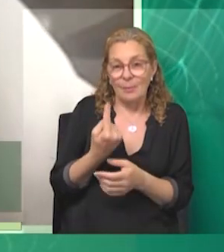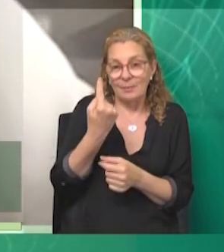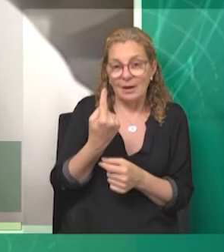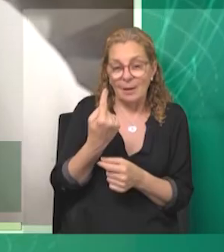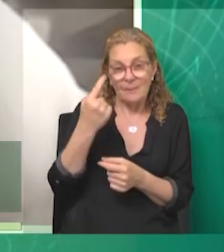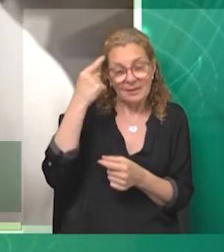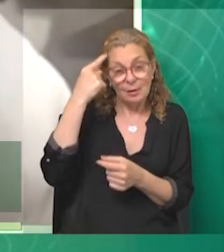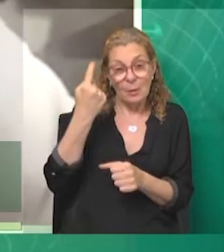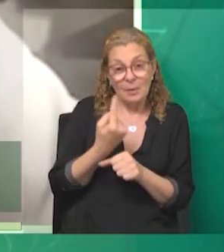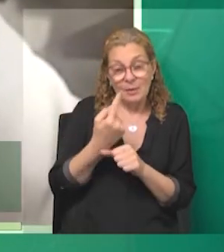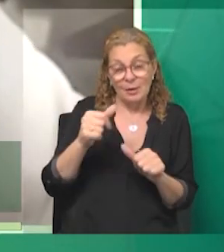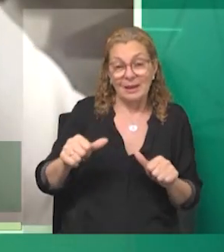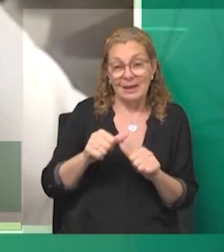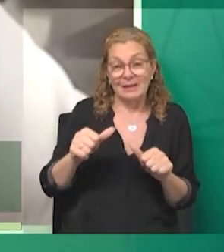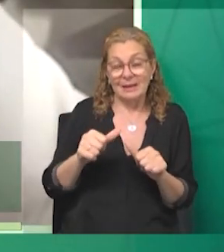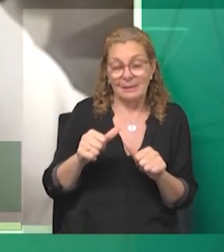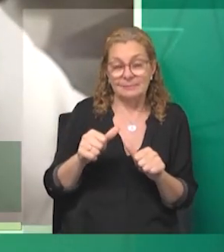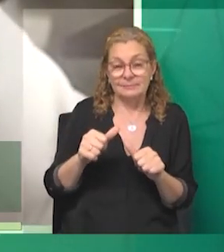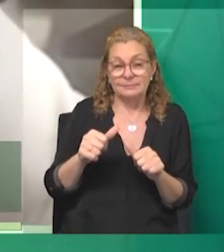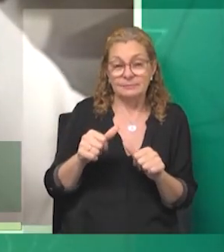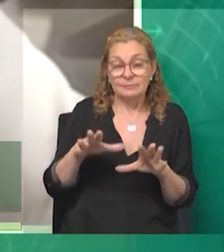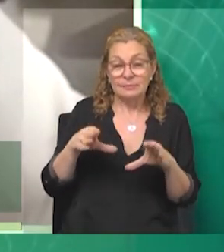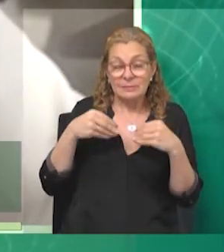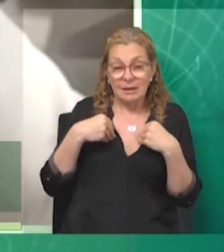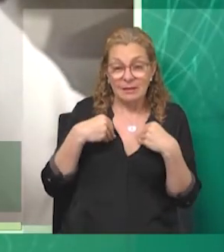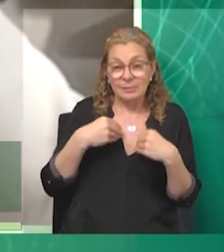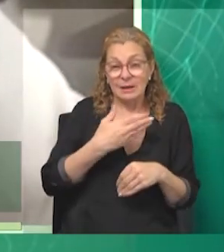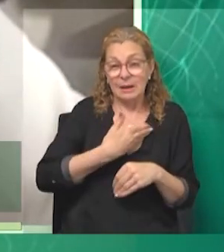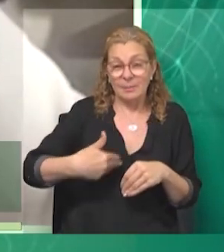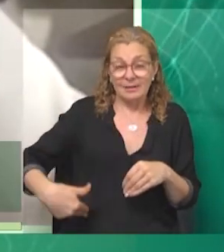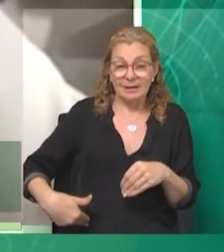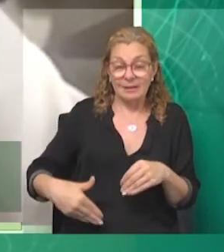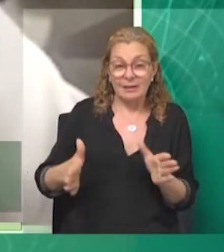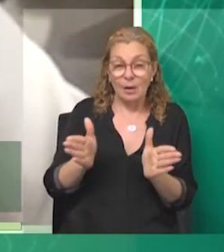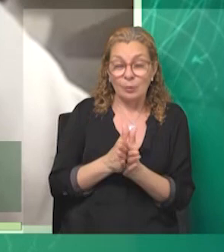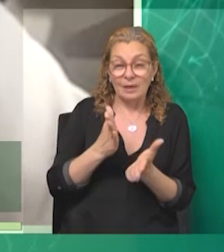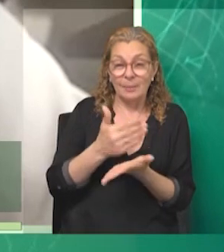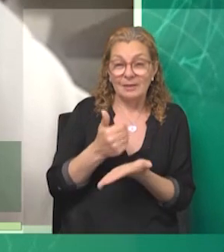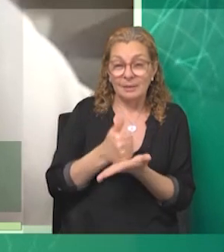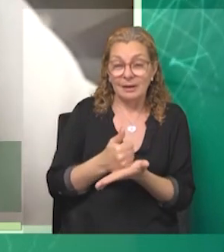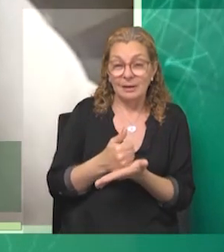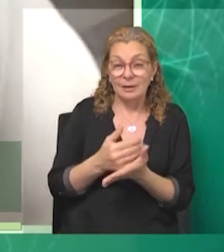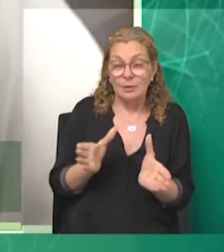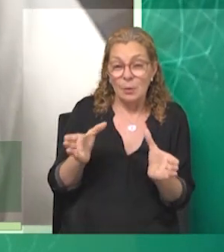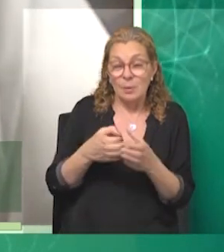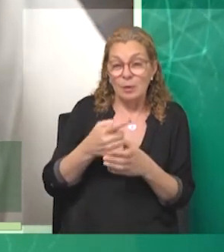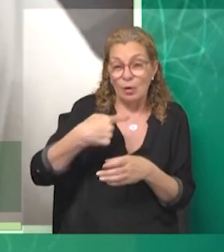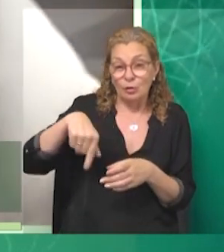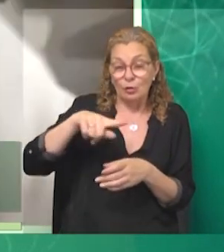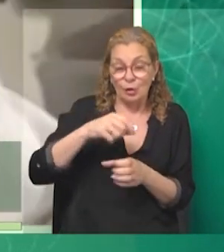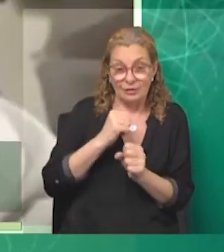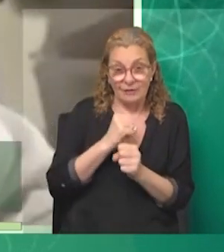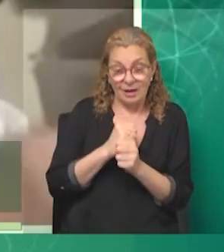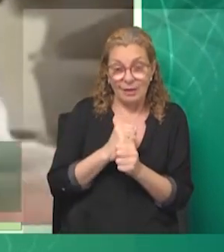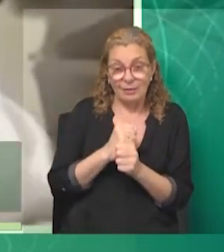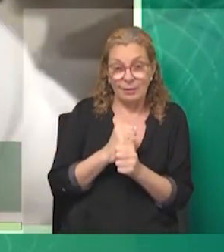y lo primero que hice cuando asumí la presidencia de la junta departamental En aquel momento fue reunirme con todos los funcionarios